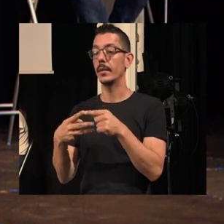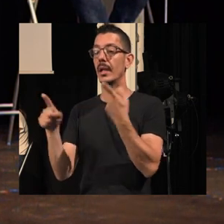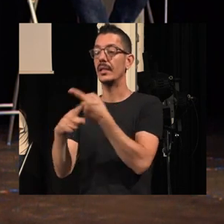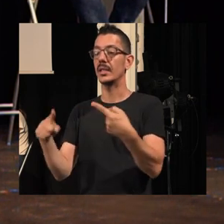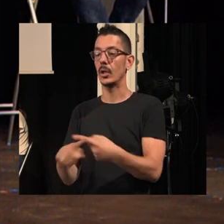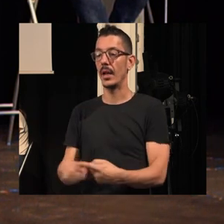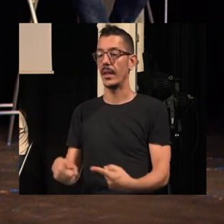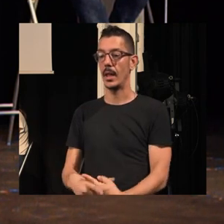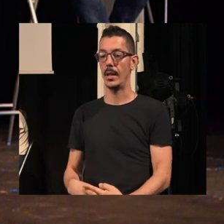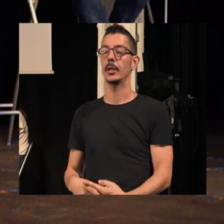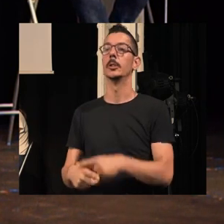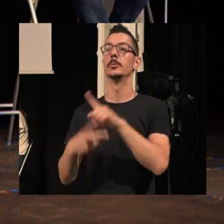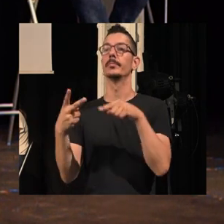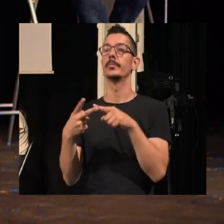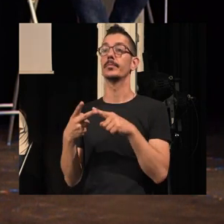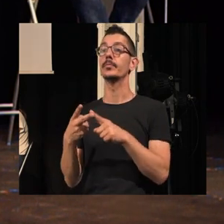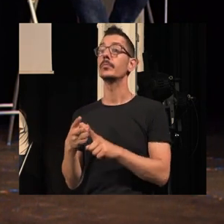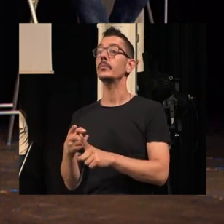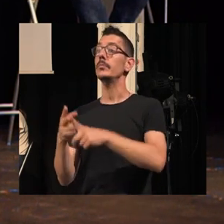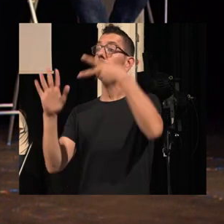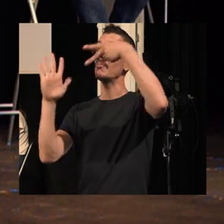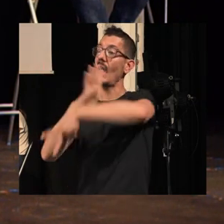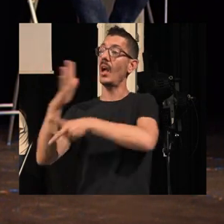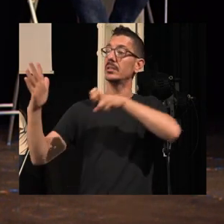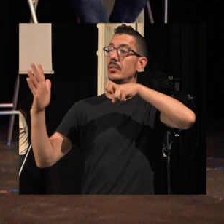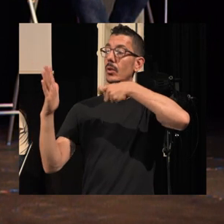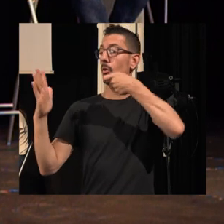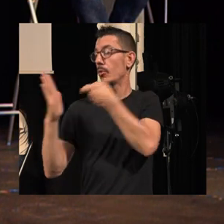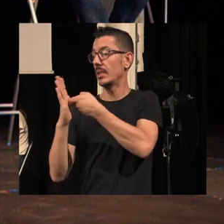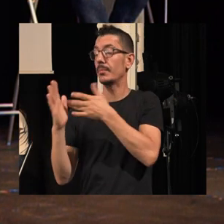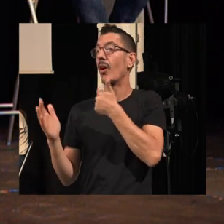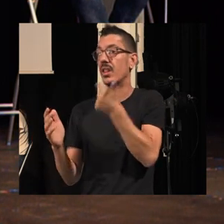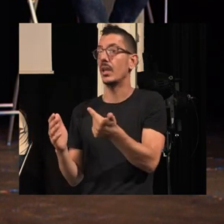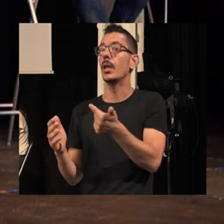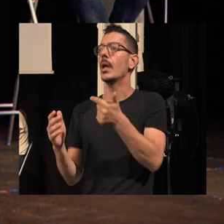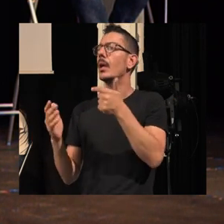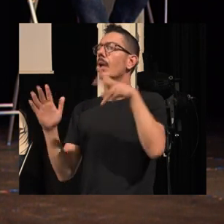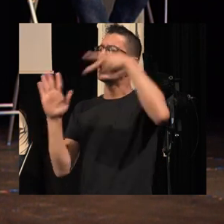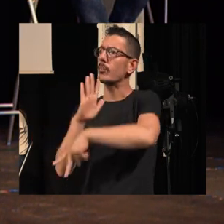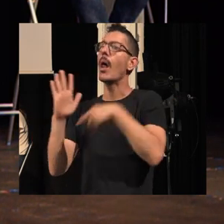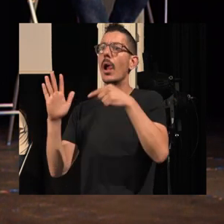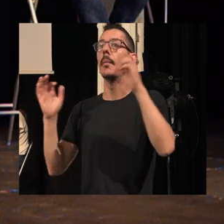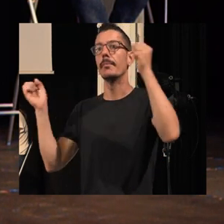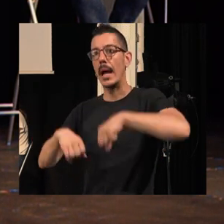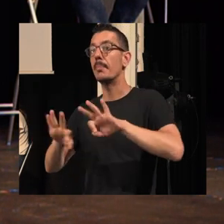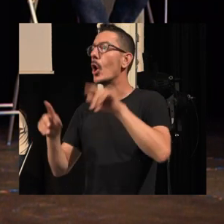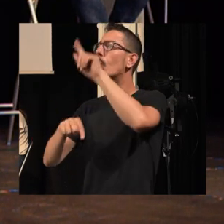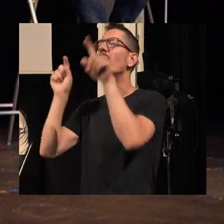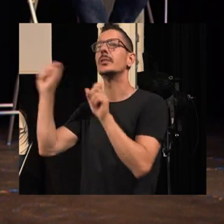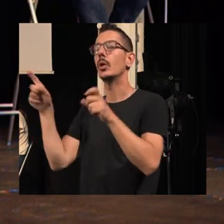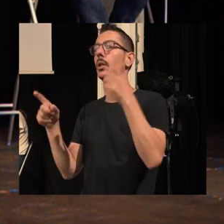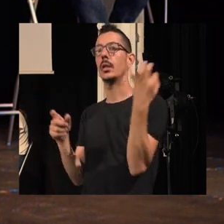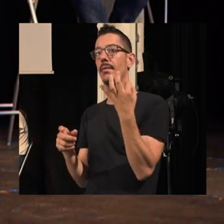antinormativación, es decir, cuestionar la norma, y cuestionar la norma pasa por cuestionar cómo se construye también